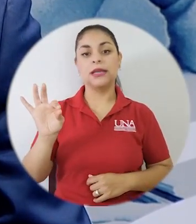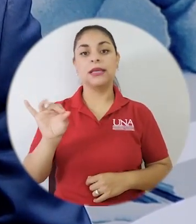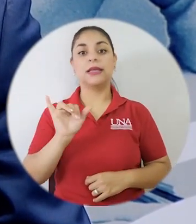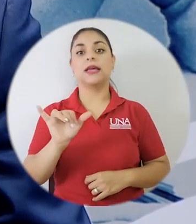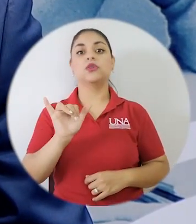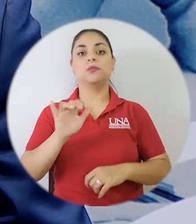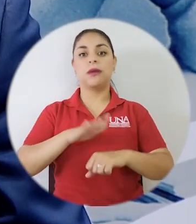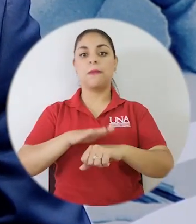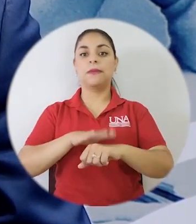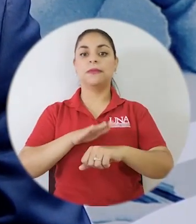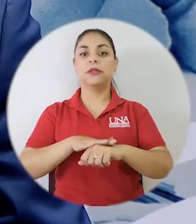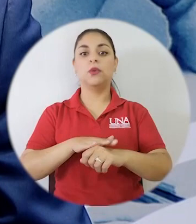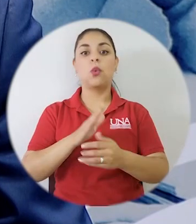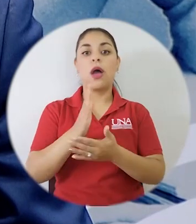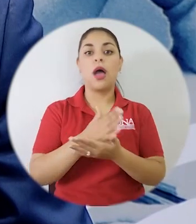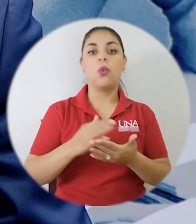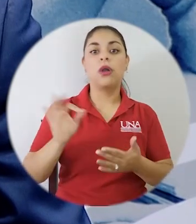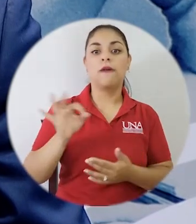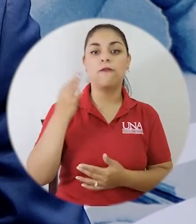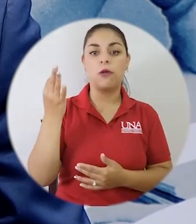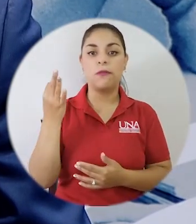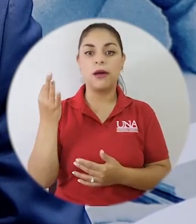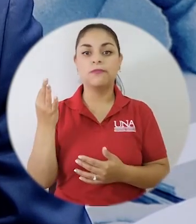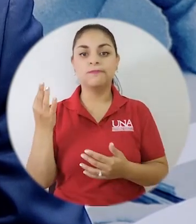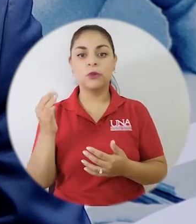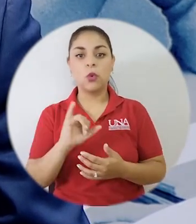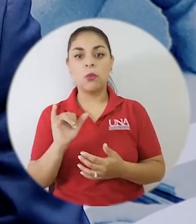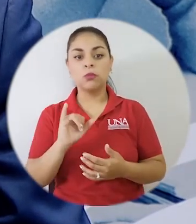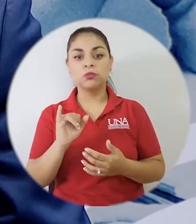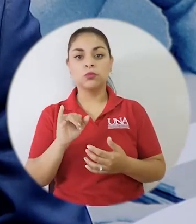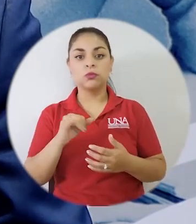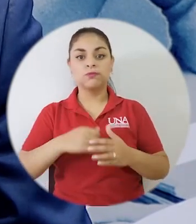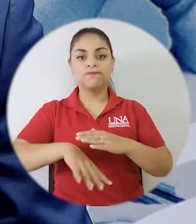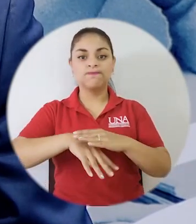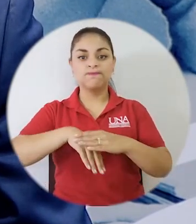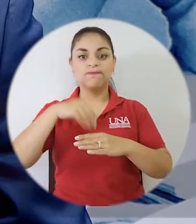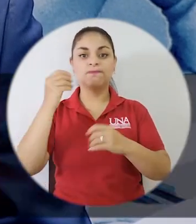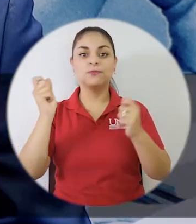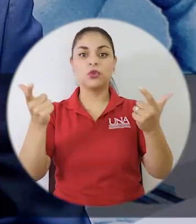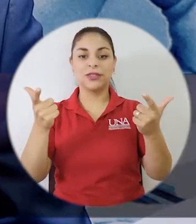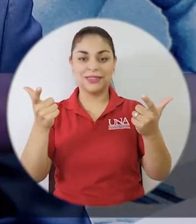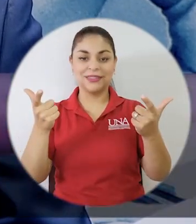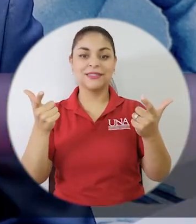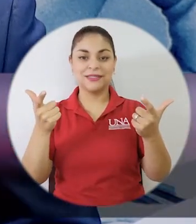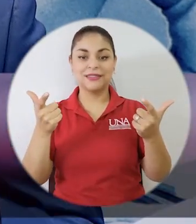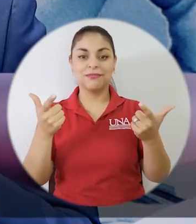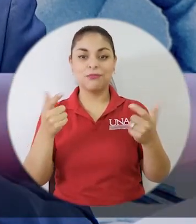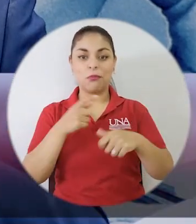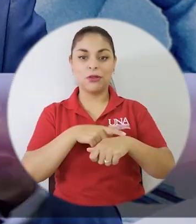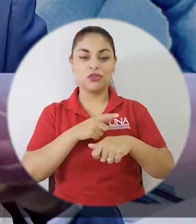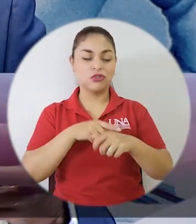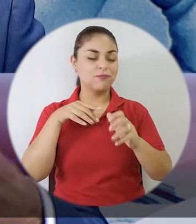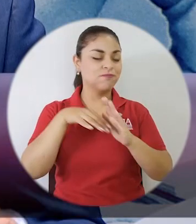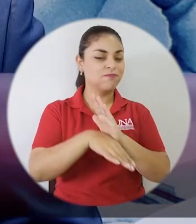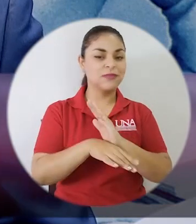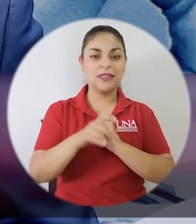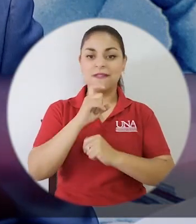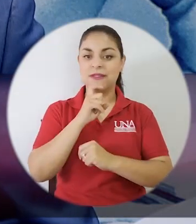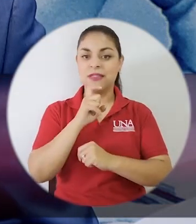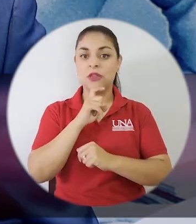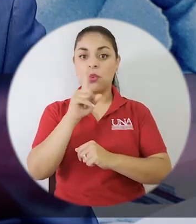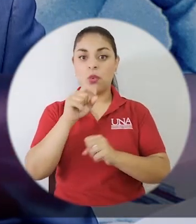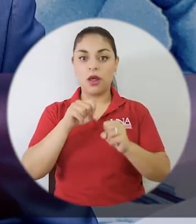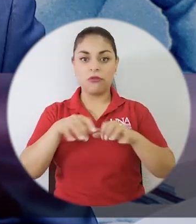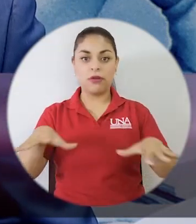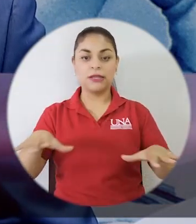1949, y eso es lo que nos ha permitido de alguna forma sortear los momentos más difíciles de crisis, el tener una red de